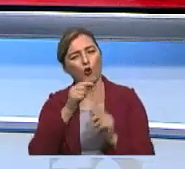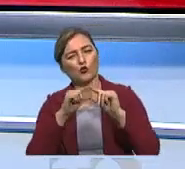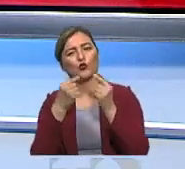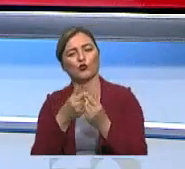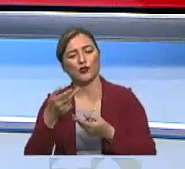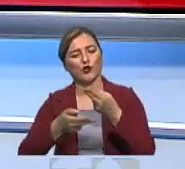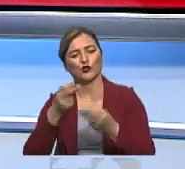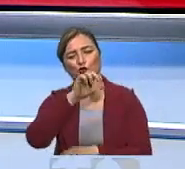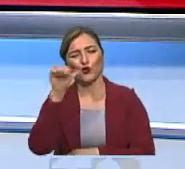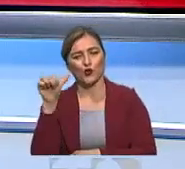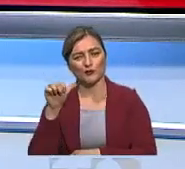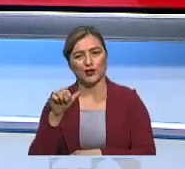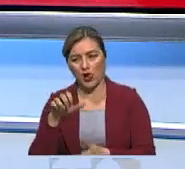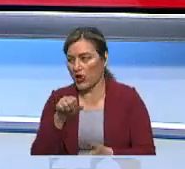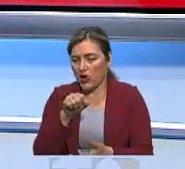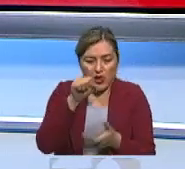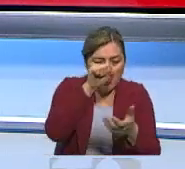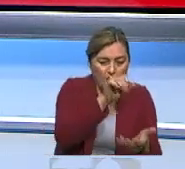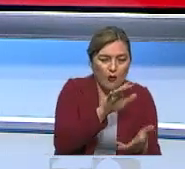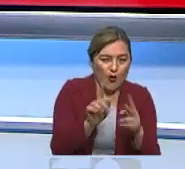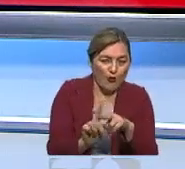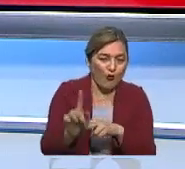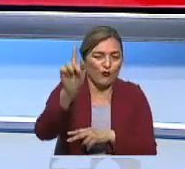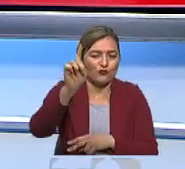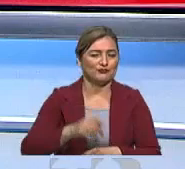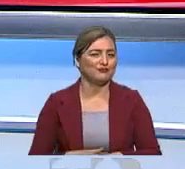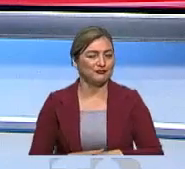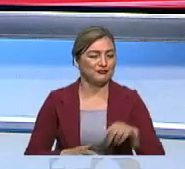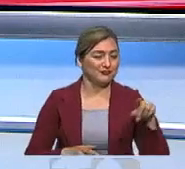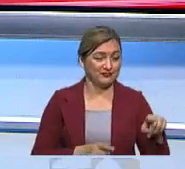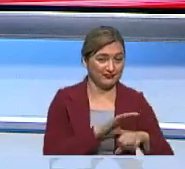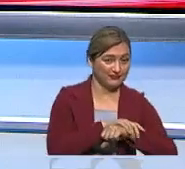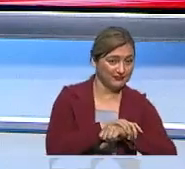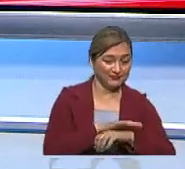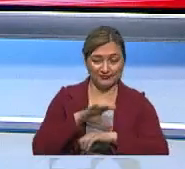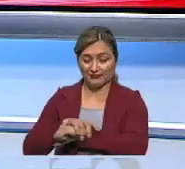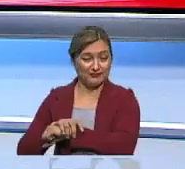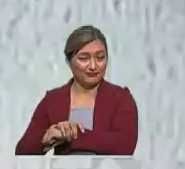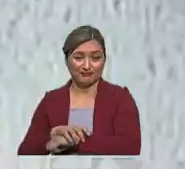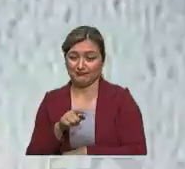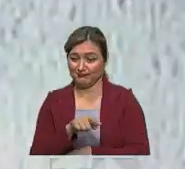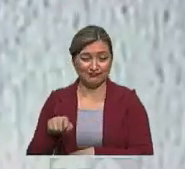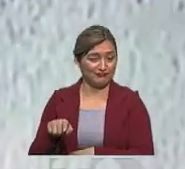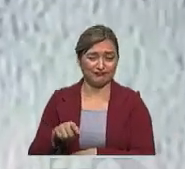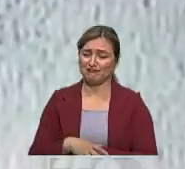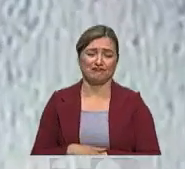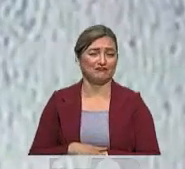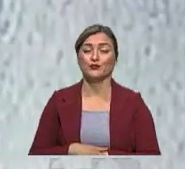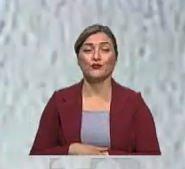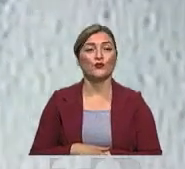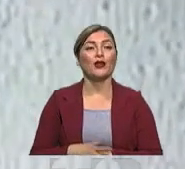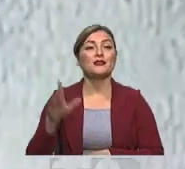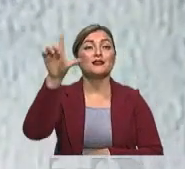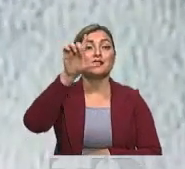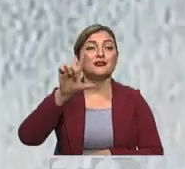a traficantes que se deshacen de su cargamento y huyen. En ninguno de estos casos hubo detenidos. Ocurrió